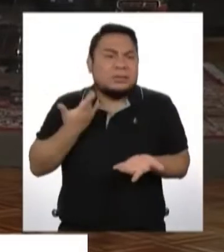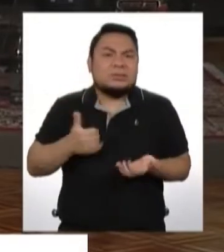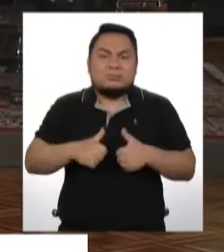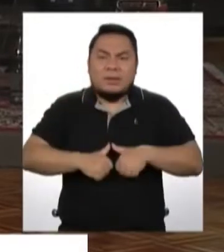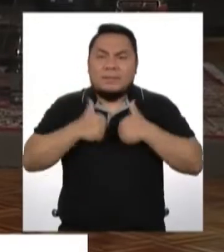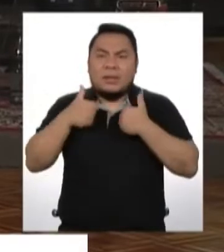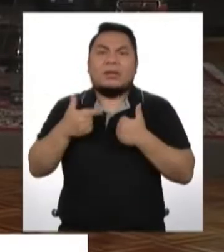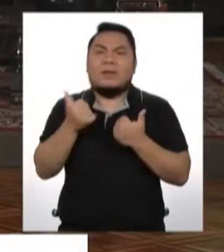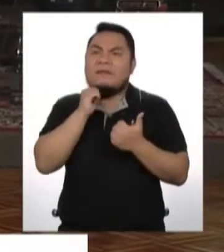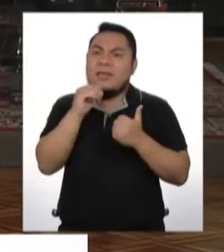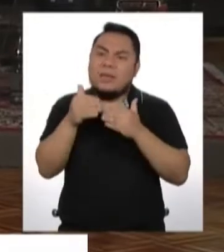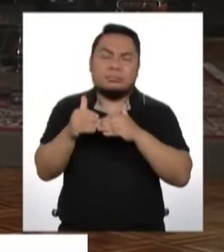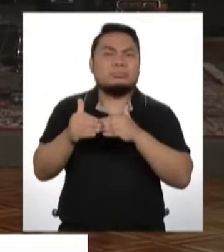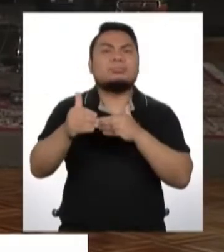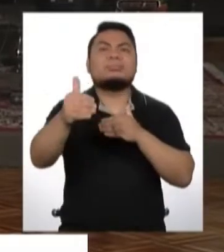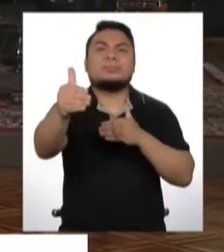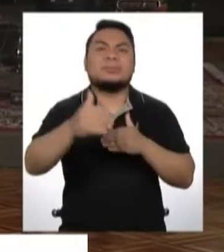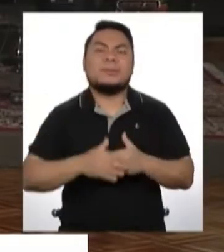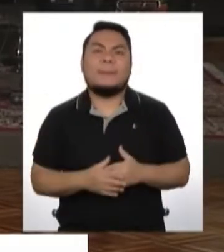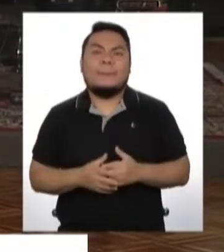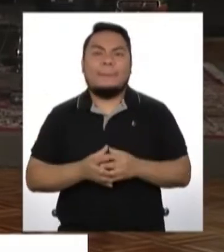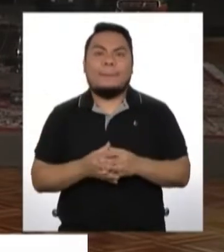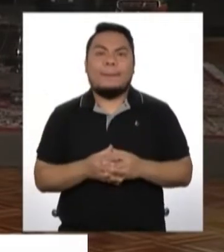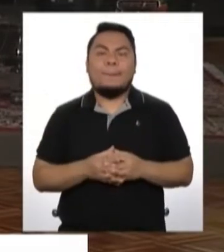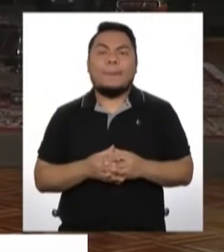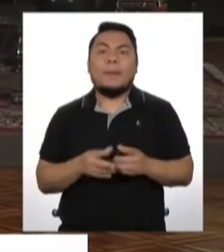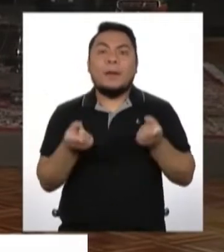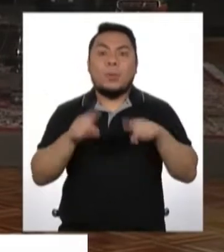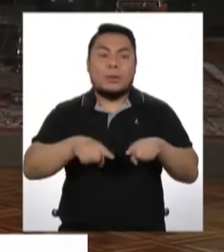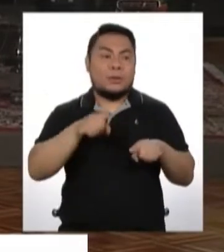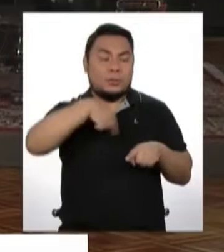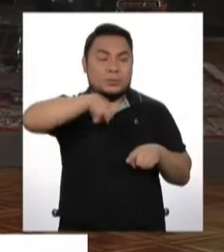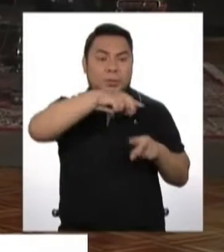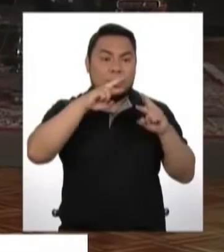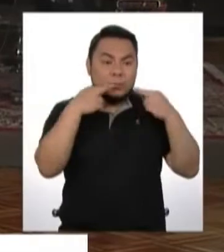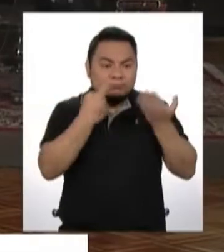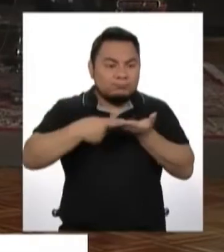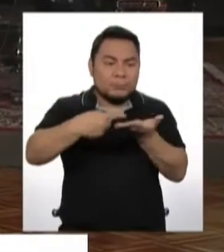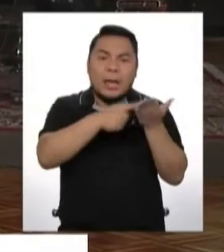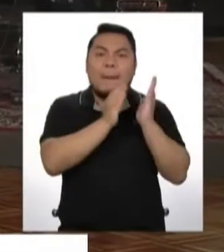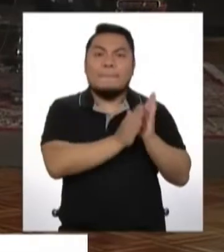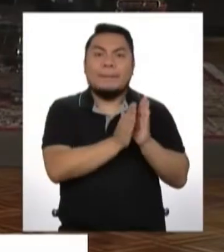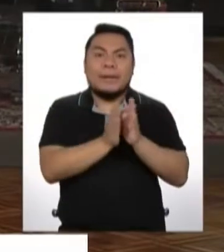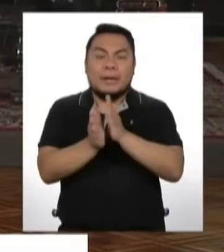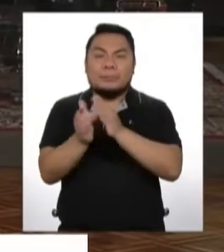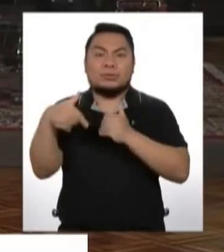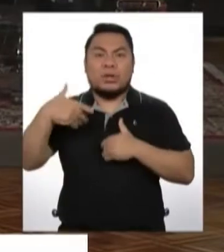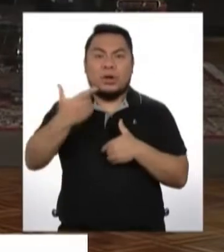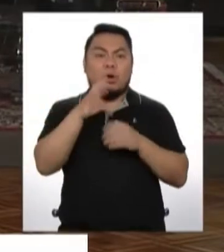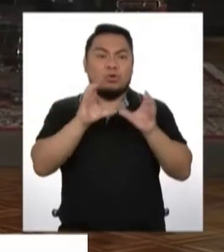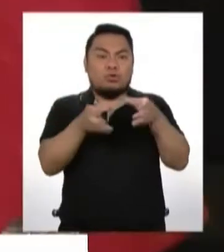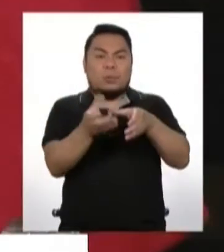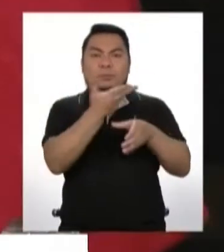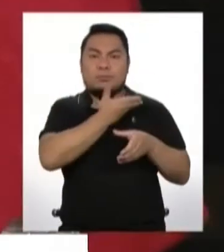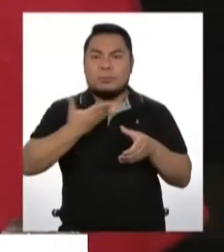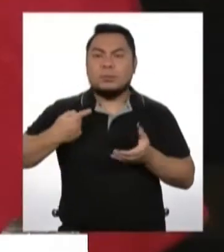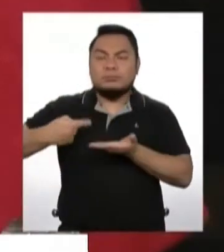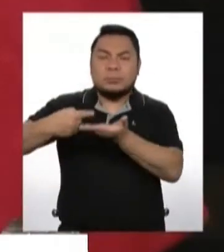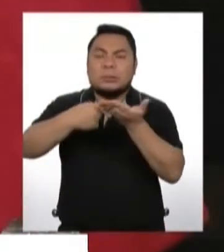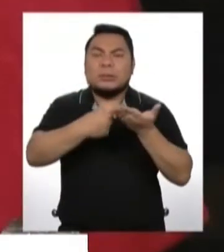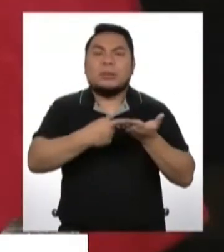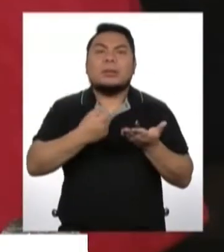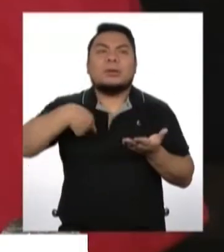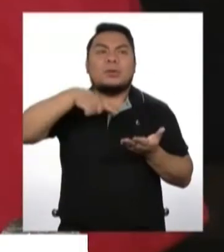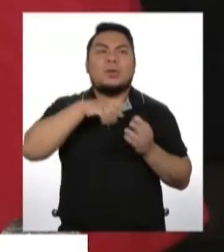por delante. Cuando nos preparamos como Estado, ponemos el